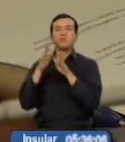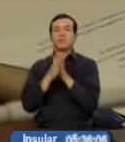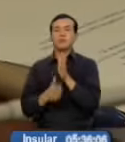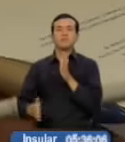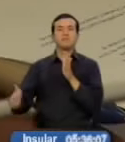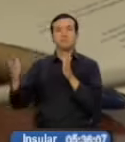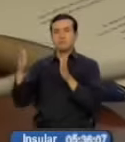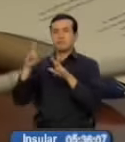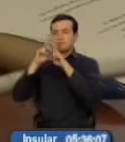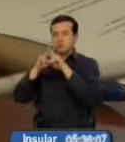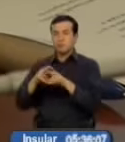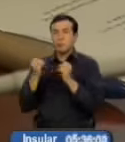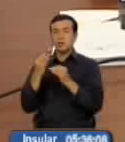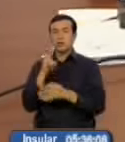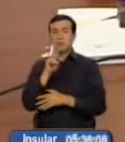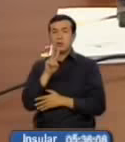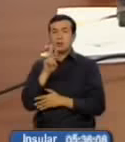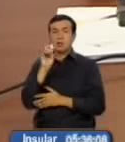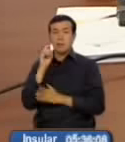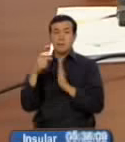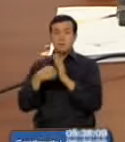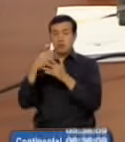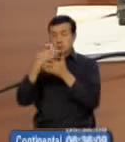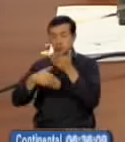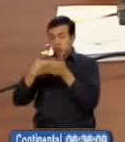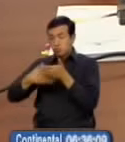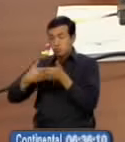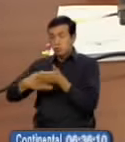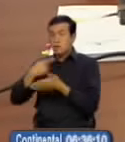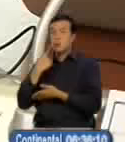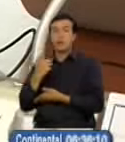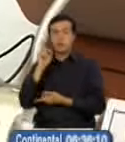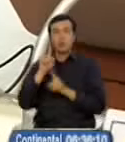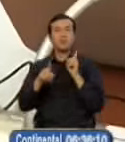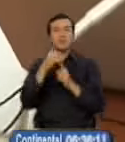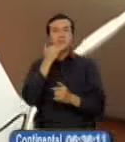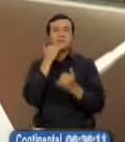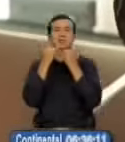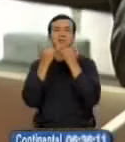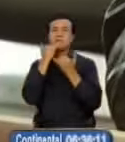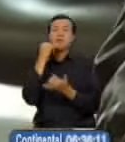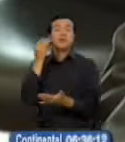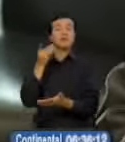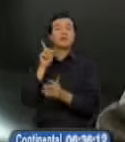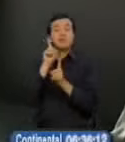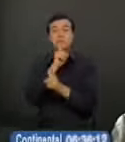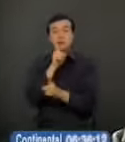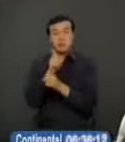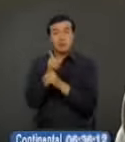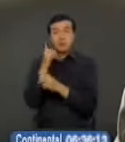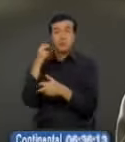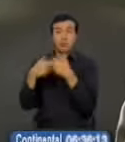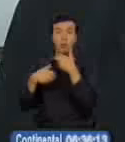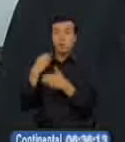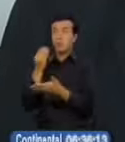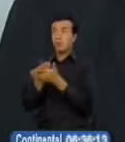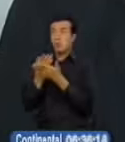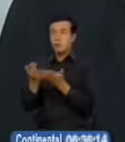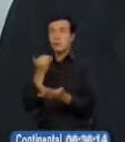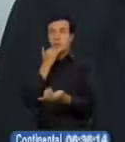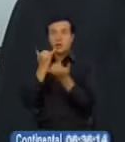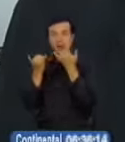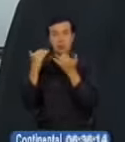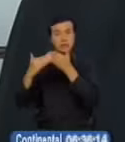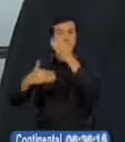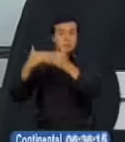fueron revisadas más de 20.000 fojas. La conclusión es que existieron negligencias e inobservancias de carácter administrativo y operativo. Este